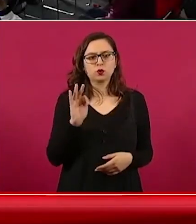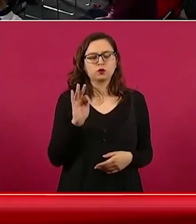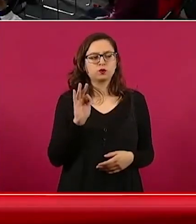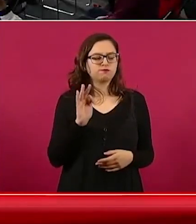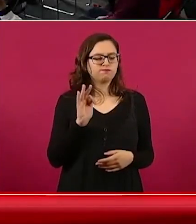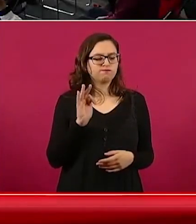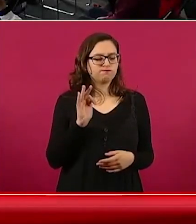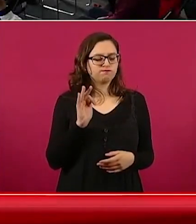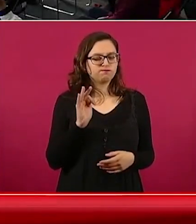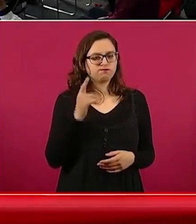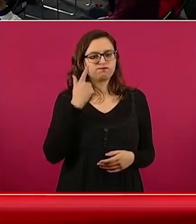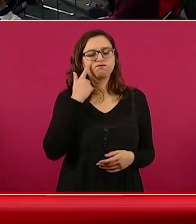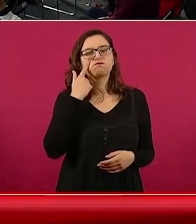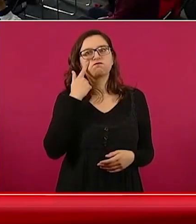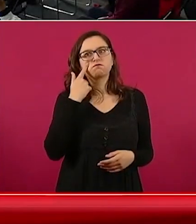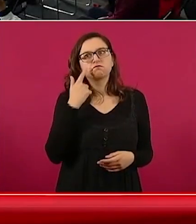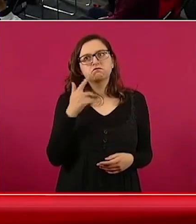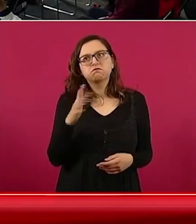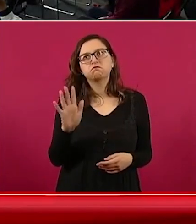una